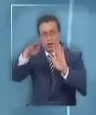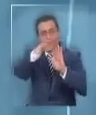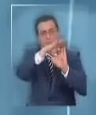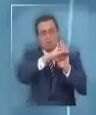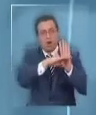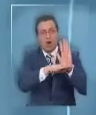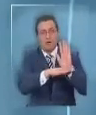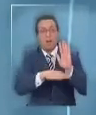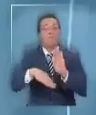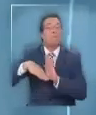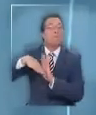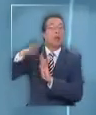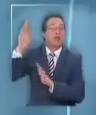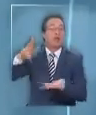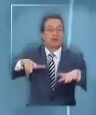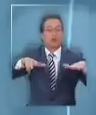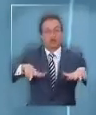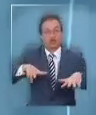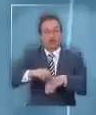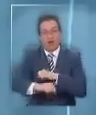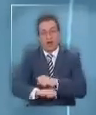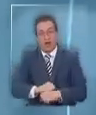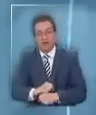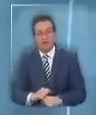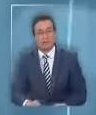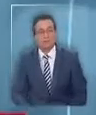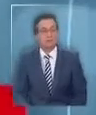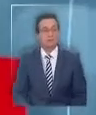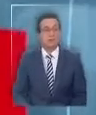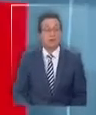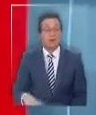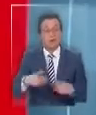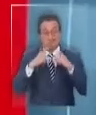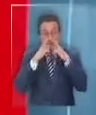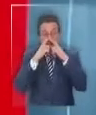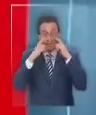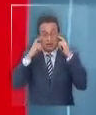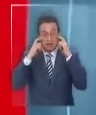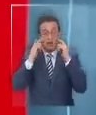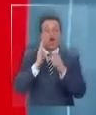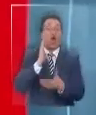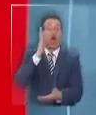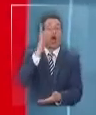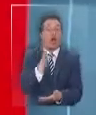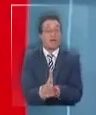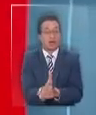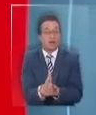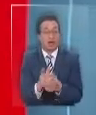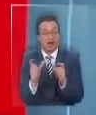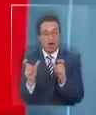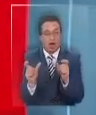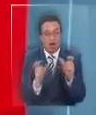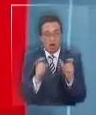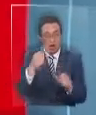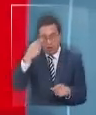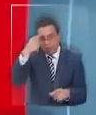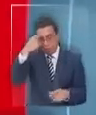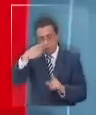programas para mayores de 18 años. Mascarillas obligatorias, control de